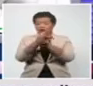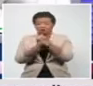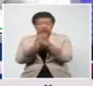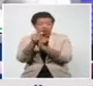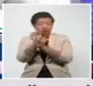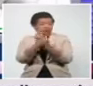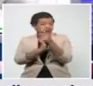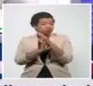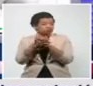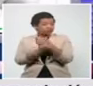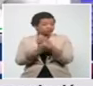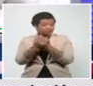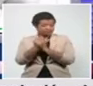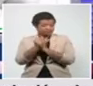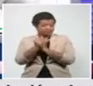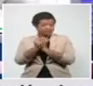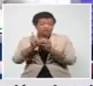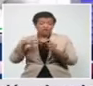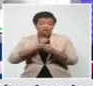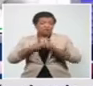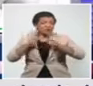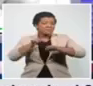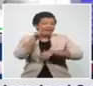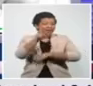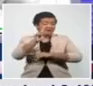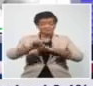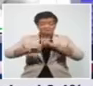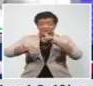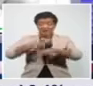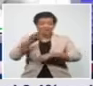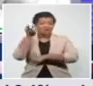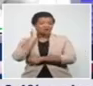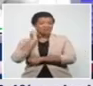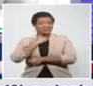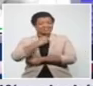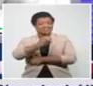y superficies. Lo esperamos mañana en otra conferencia de prensa